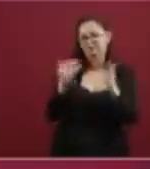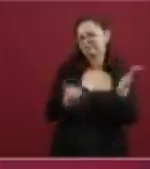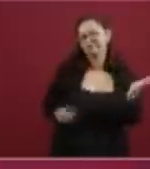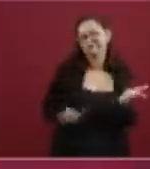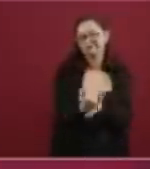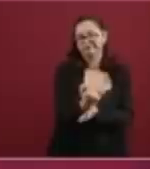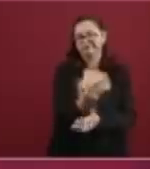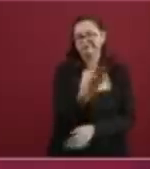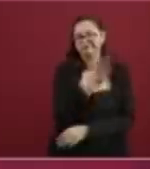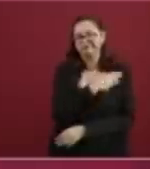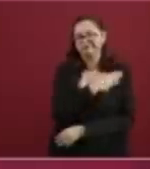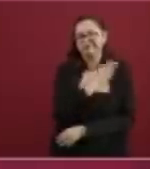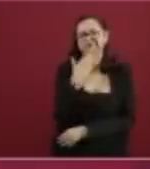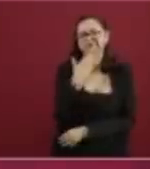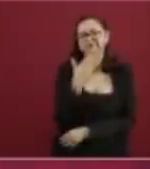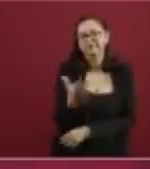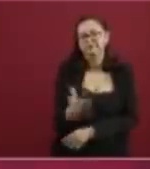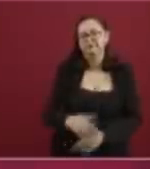del bien.